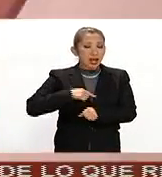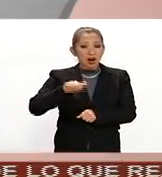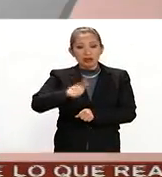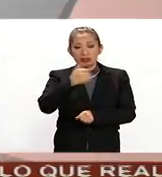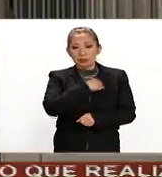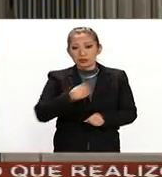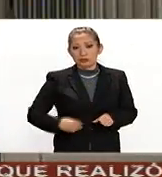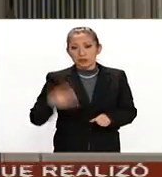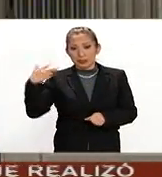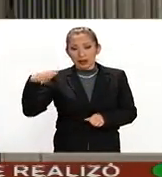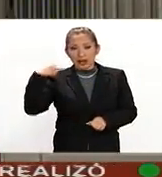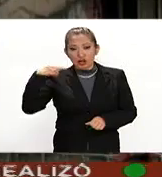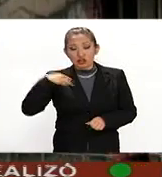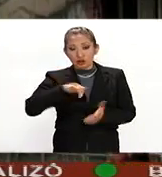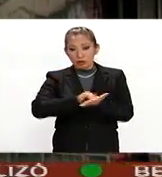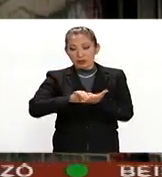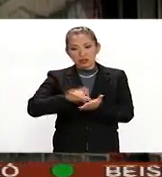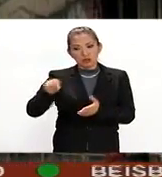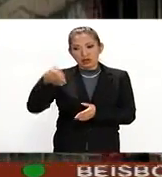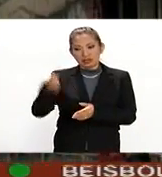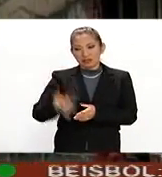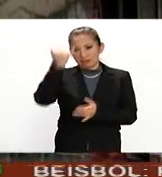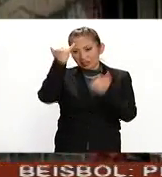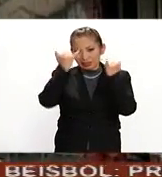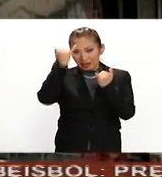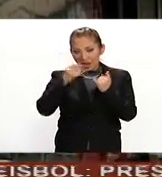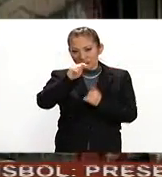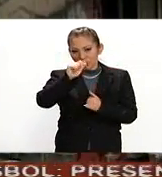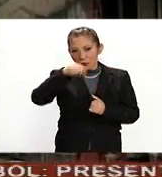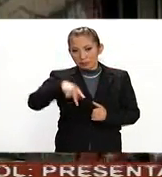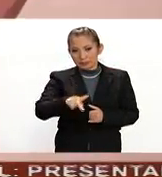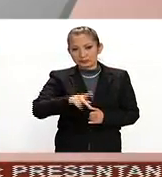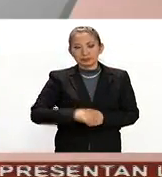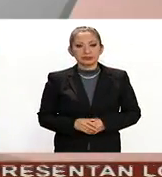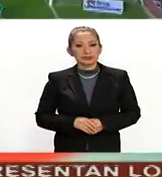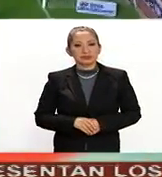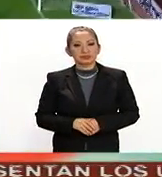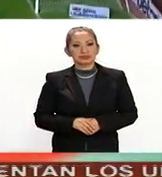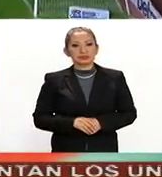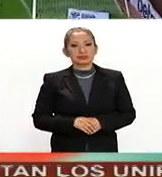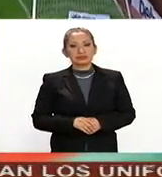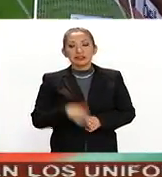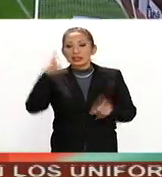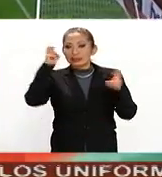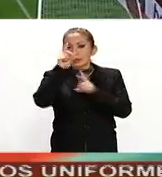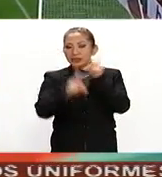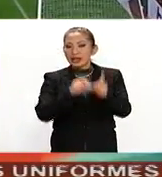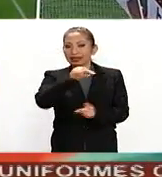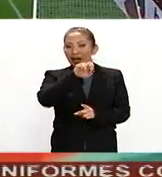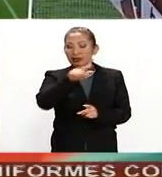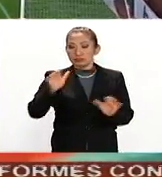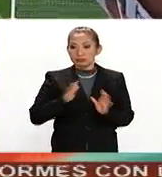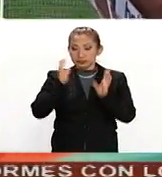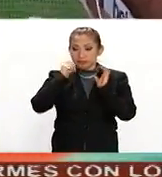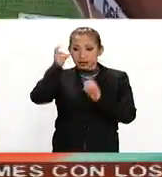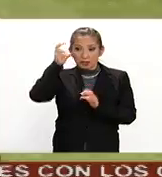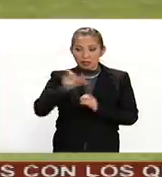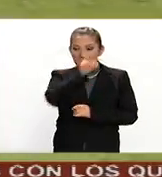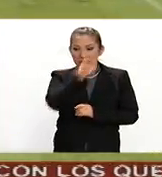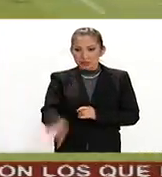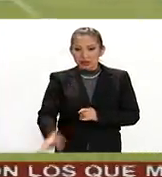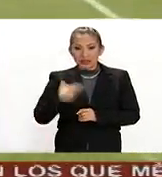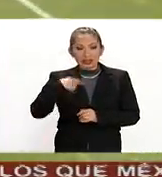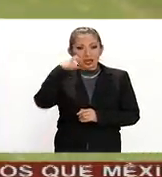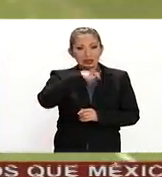Veracruz. Nueva York se revela contra política migratoria de Donald Trump. Y en los deportes, Necaxa sorprende al Pachuca